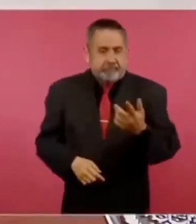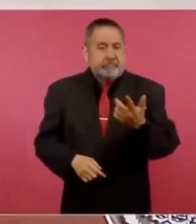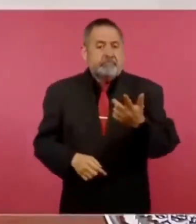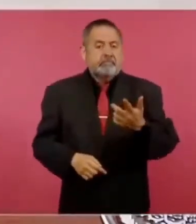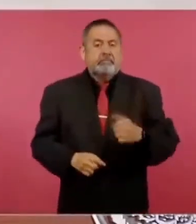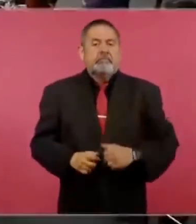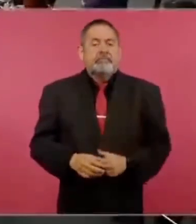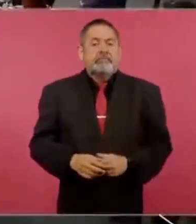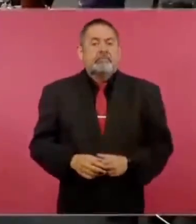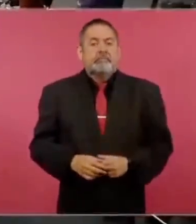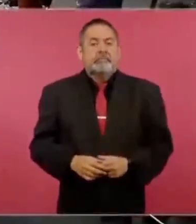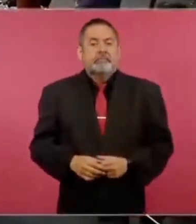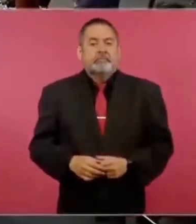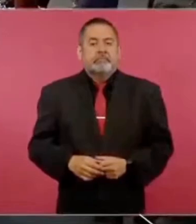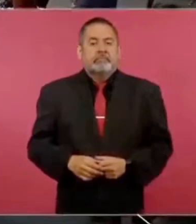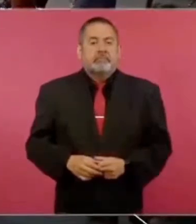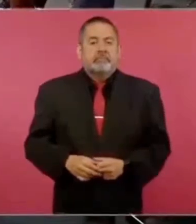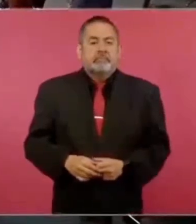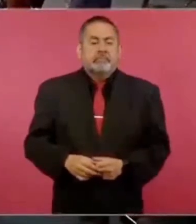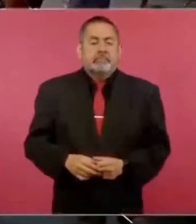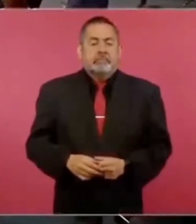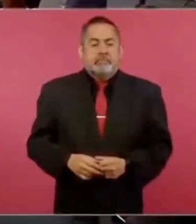Y